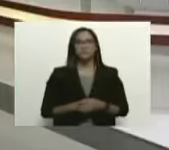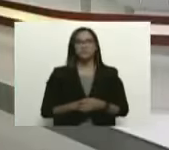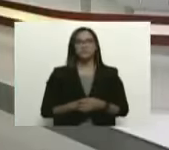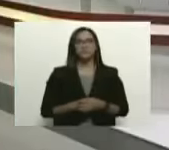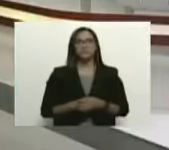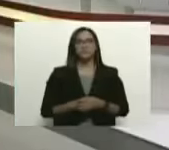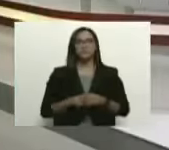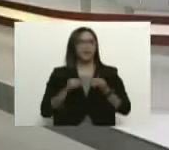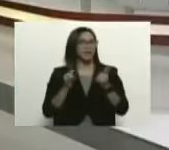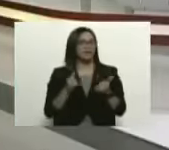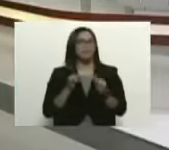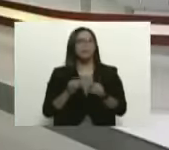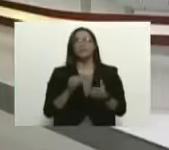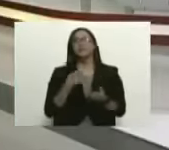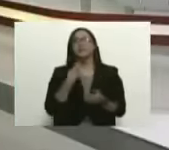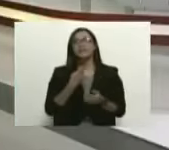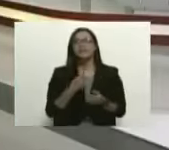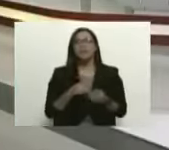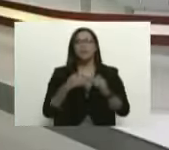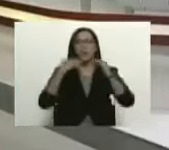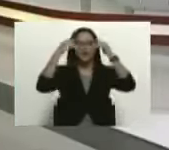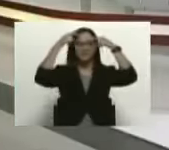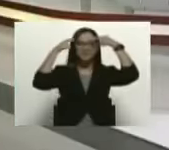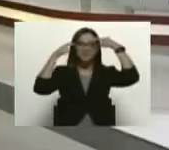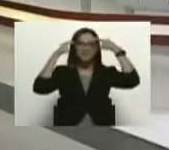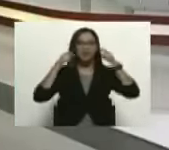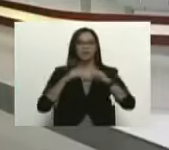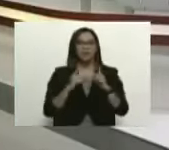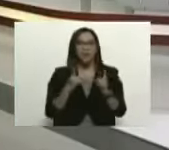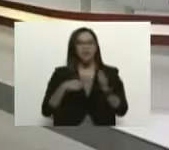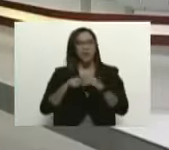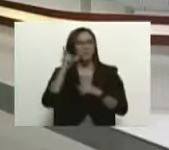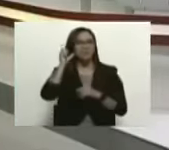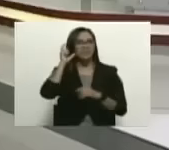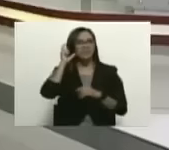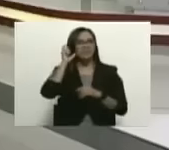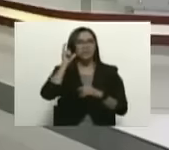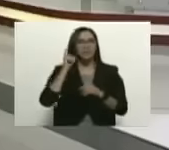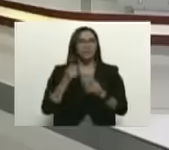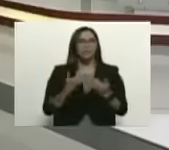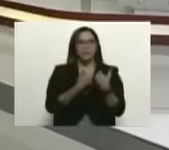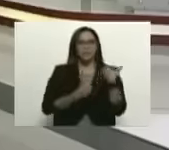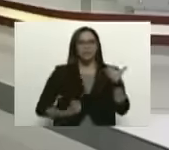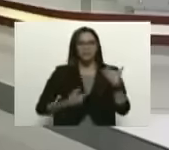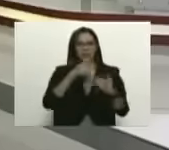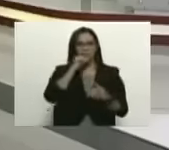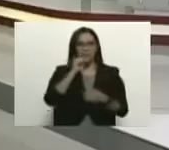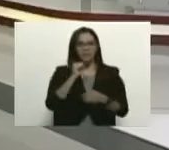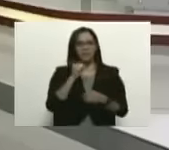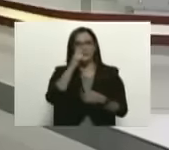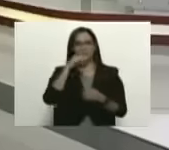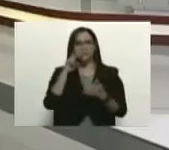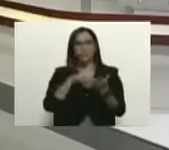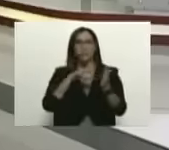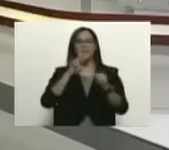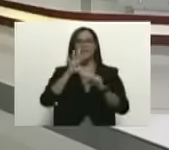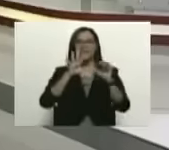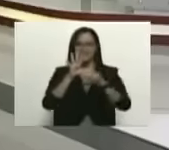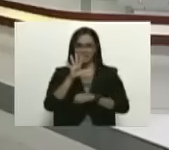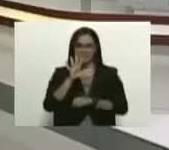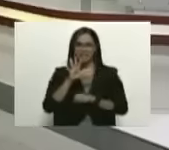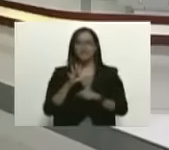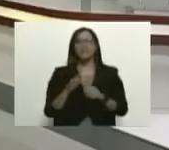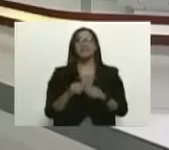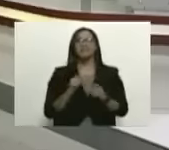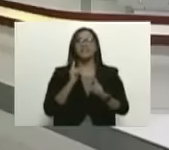Así entonces lo decía el comandante Chávez, pero vamos a escuchar lo que el presidente Nicolás Maduro en el año 2015 y desde la Asamblea